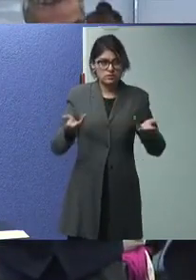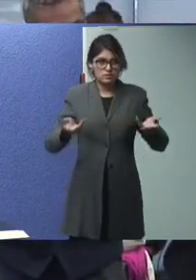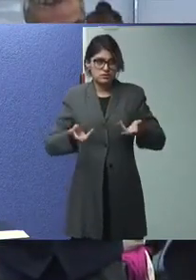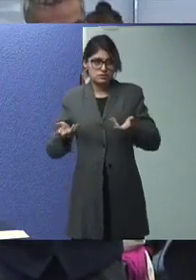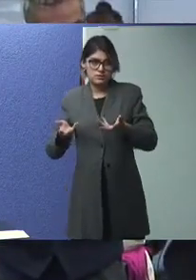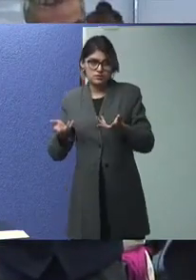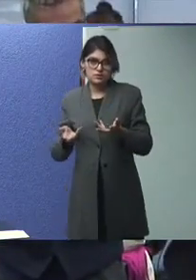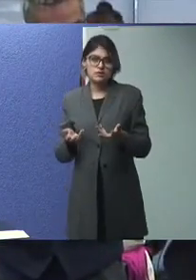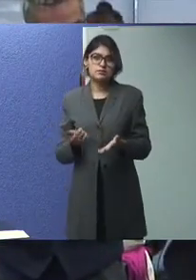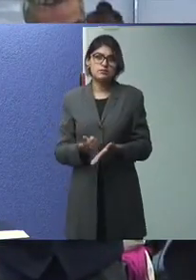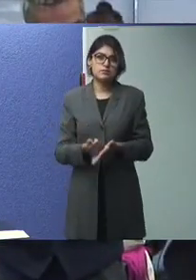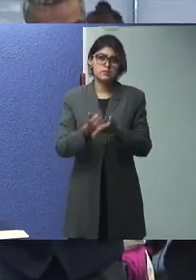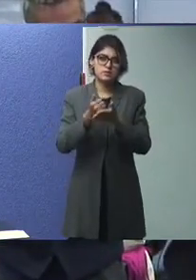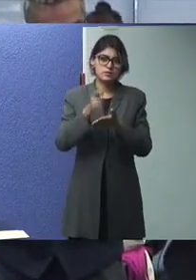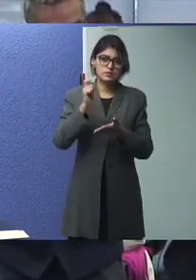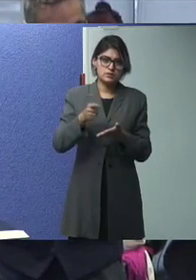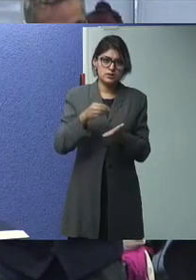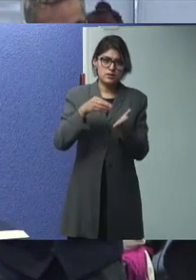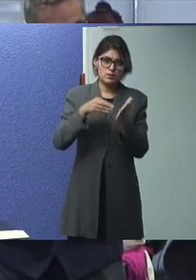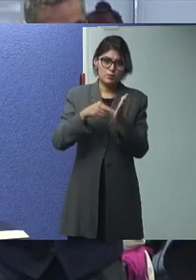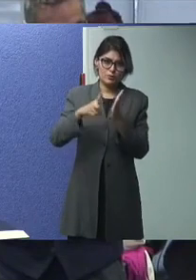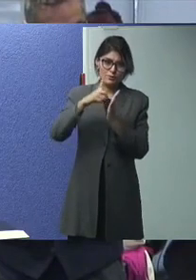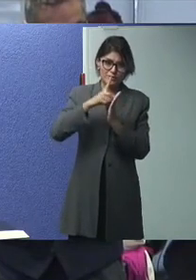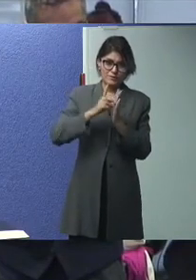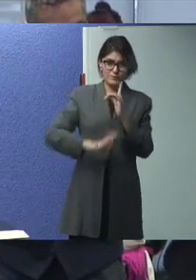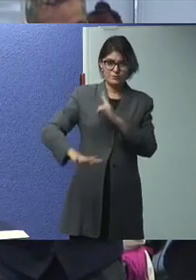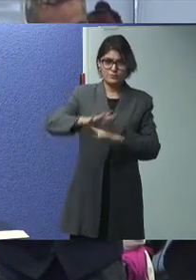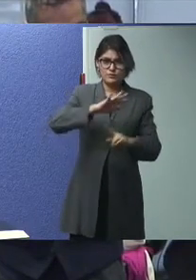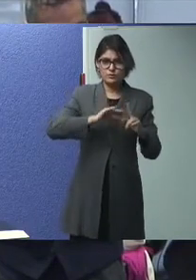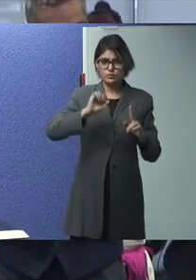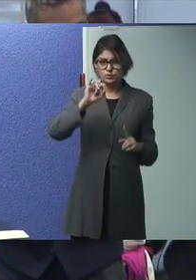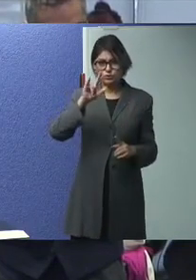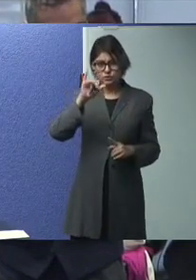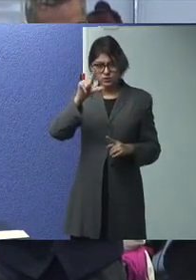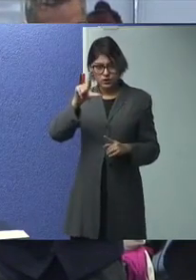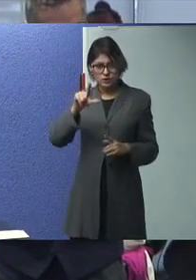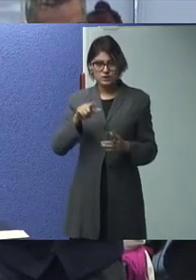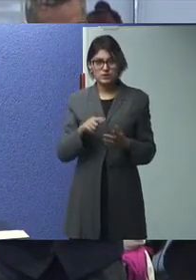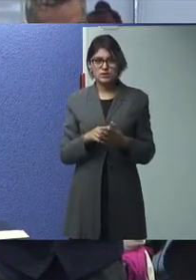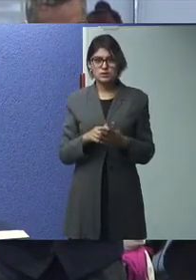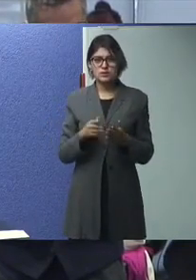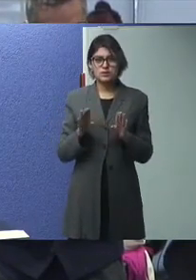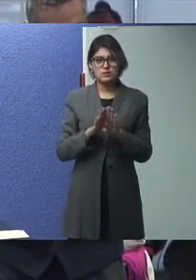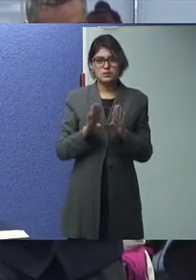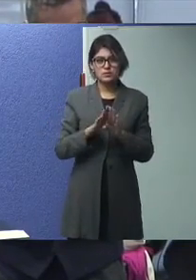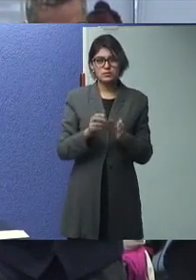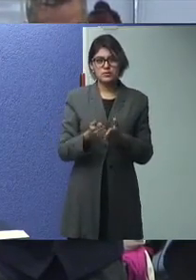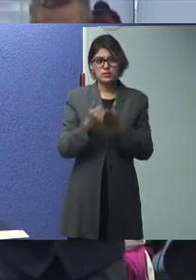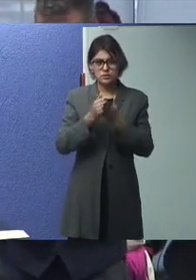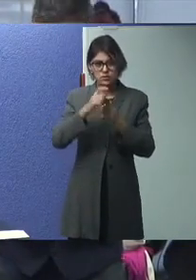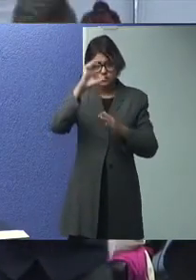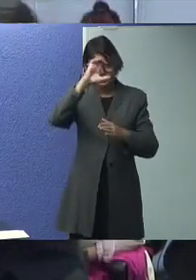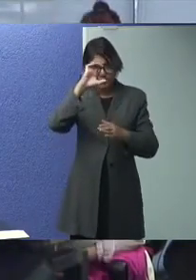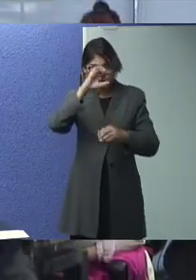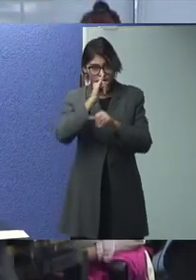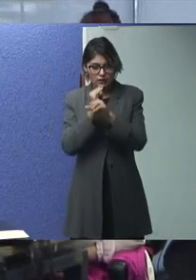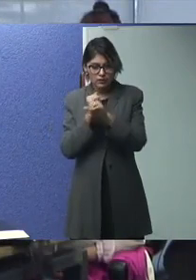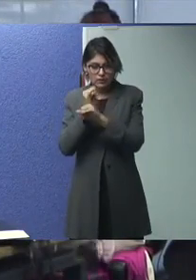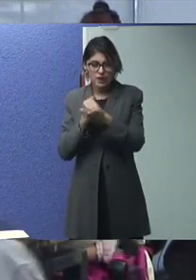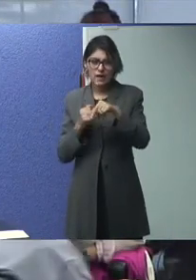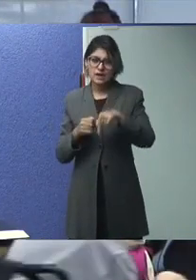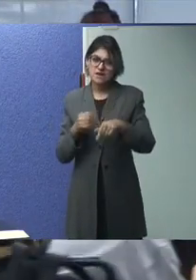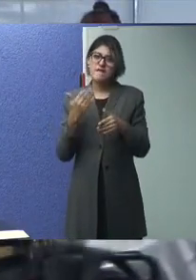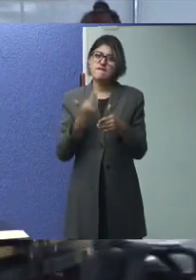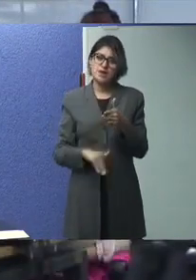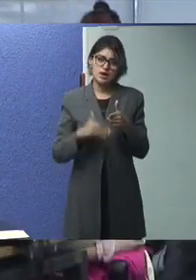ido nutriendo también a lo que es el modelo social a través de la producción científica. En México hace falta